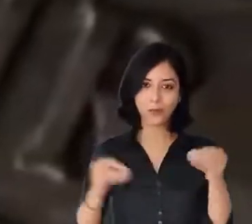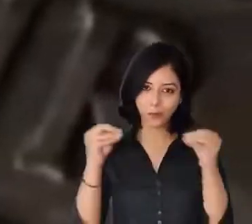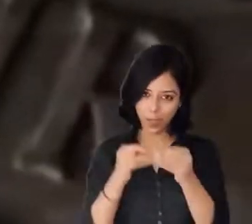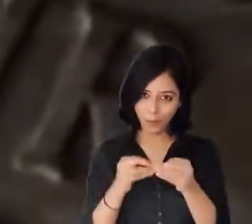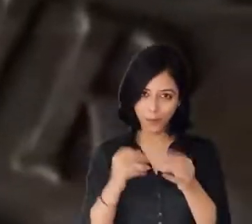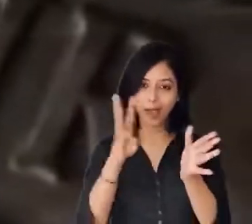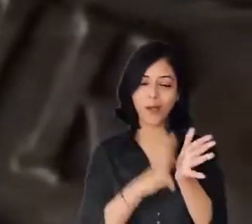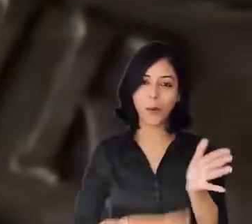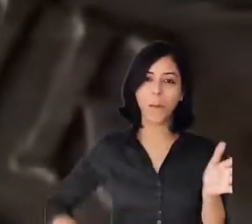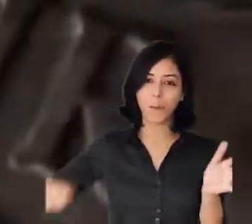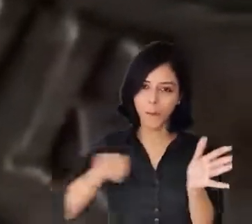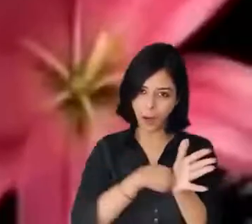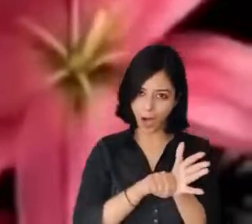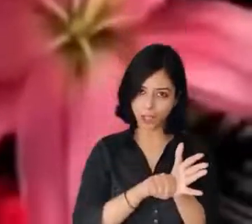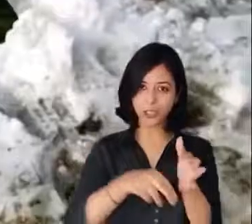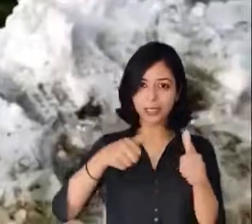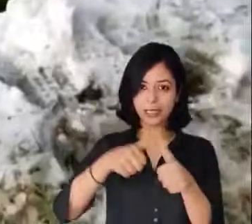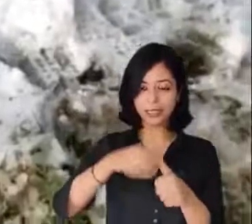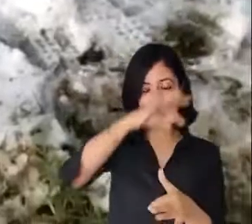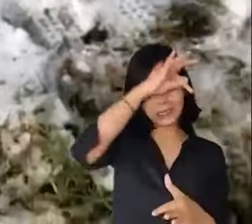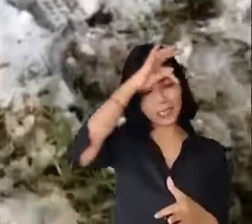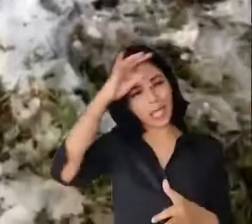darnos una idea de quién podía haberla matado.